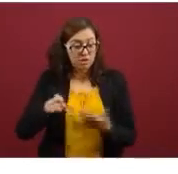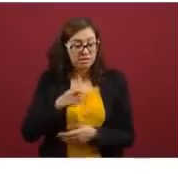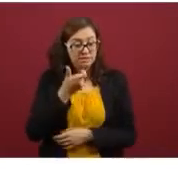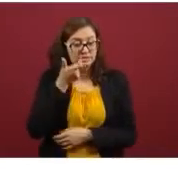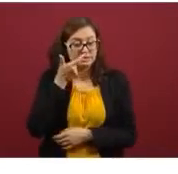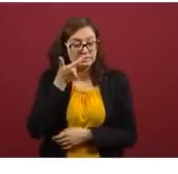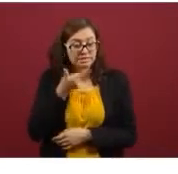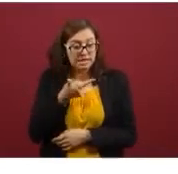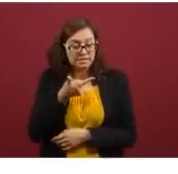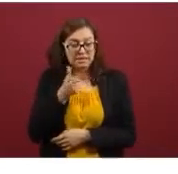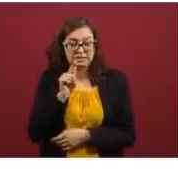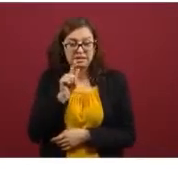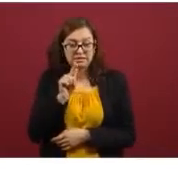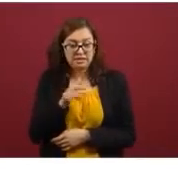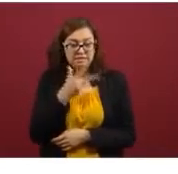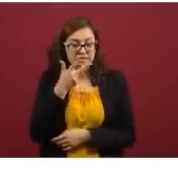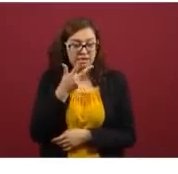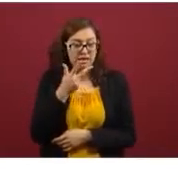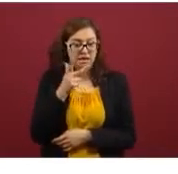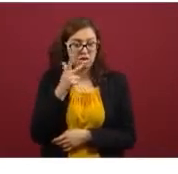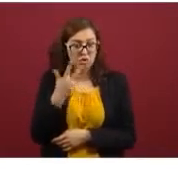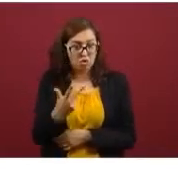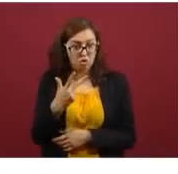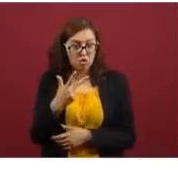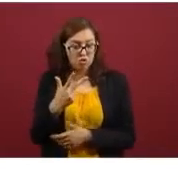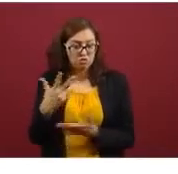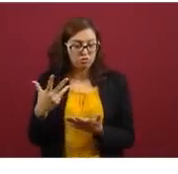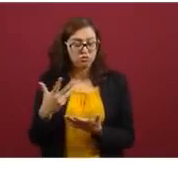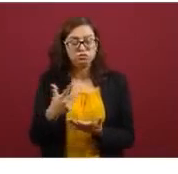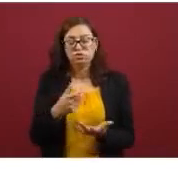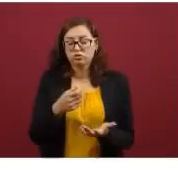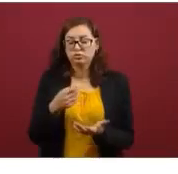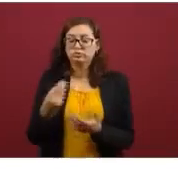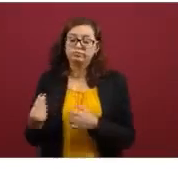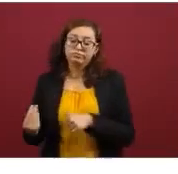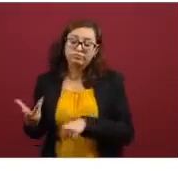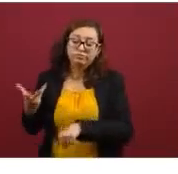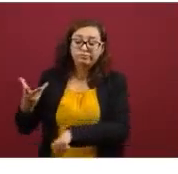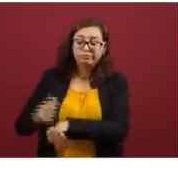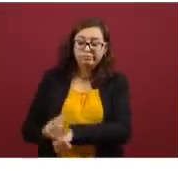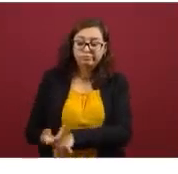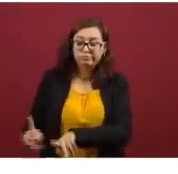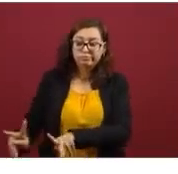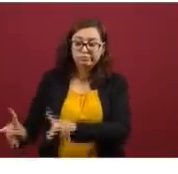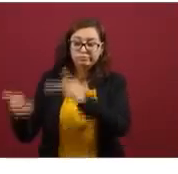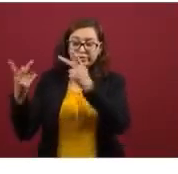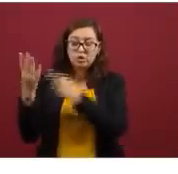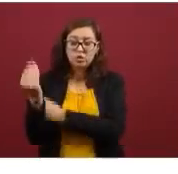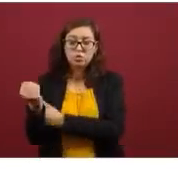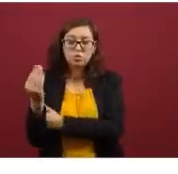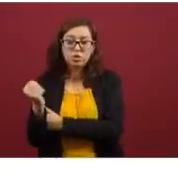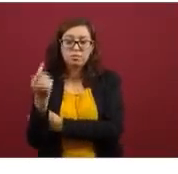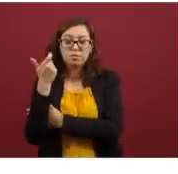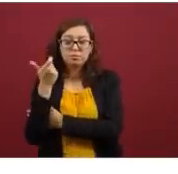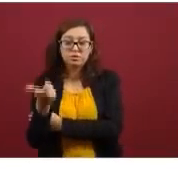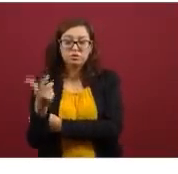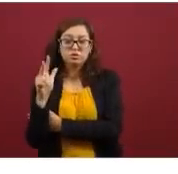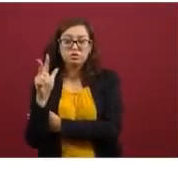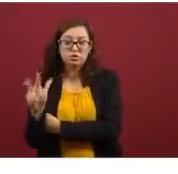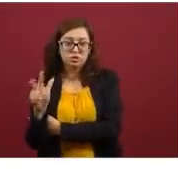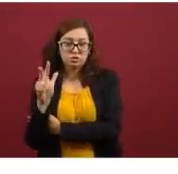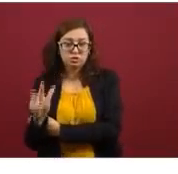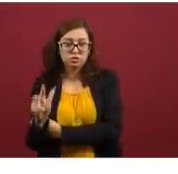y que se están llevando los angelitos 9 pesos con 18 centavos